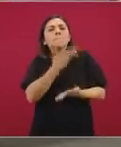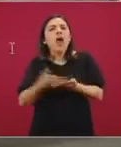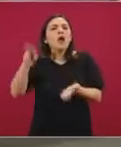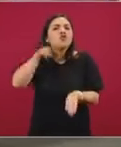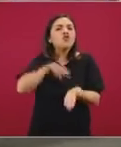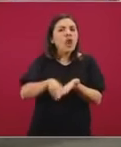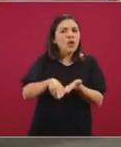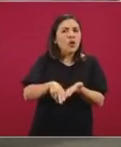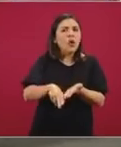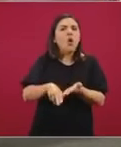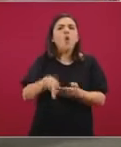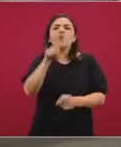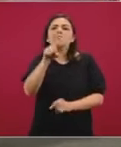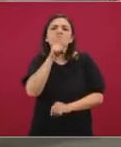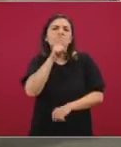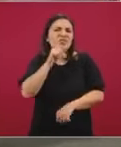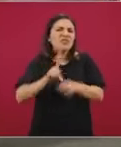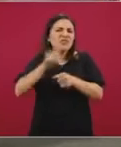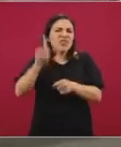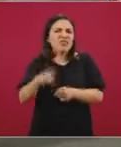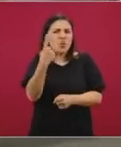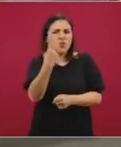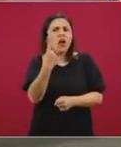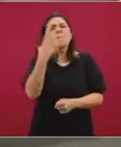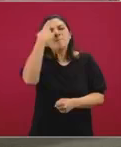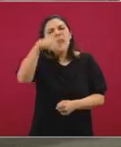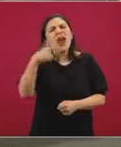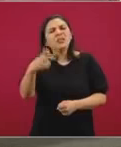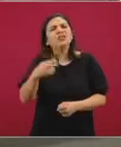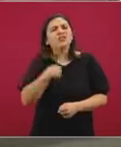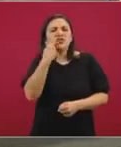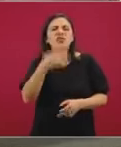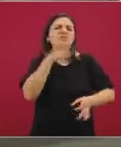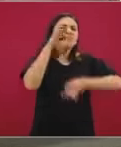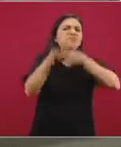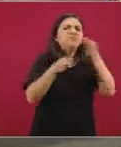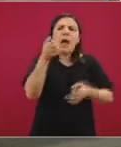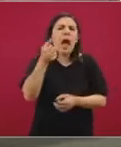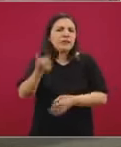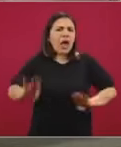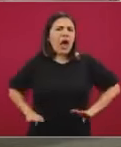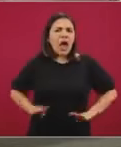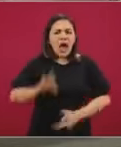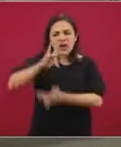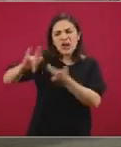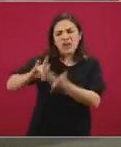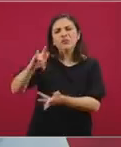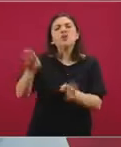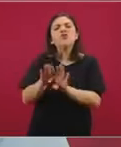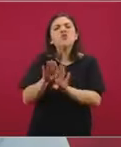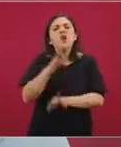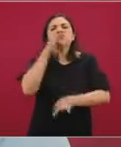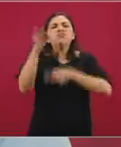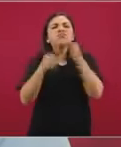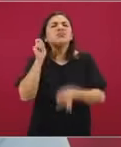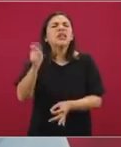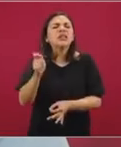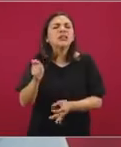y negro o a una tinta, con la idea de que, y así lo hemos estado circulando en las redes sociales, de decir,